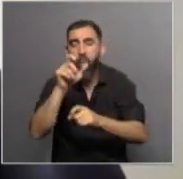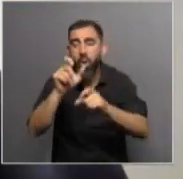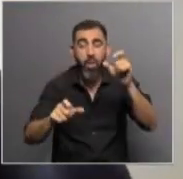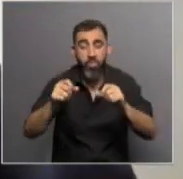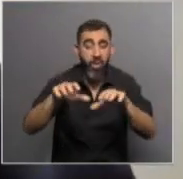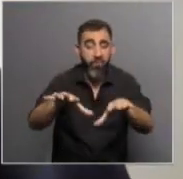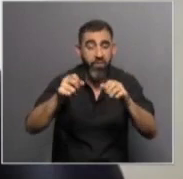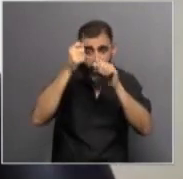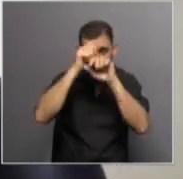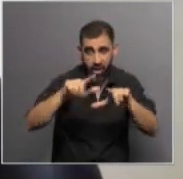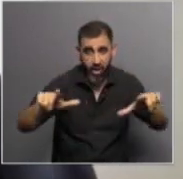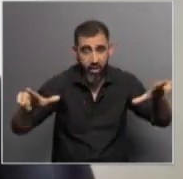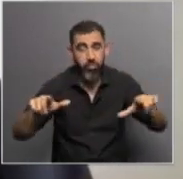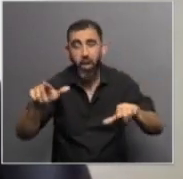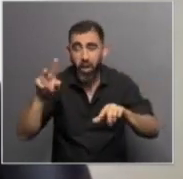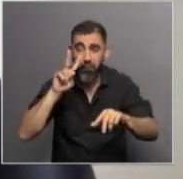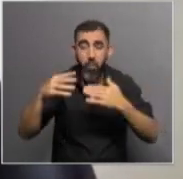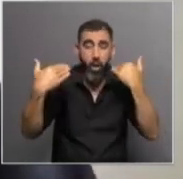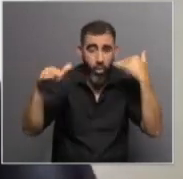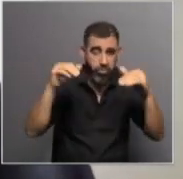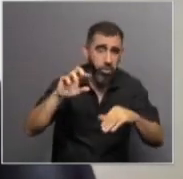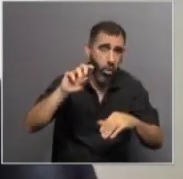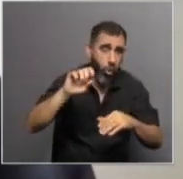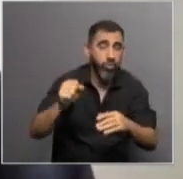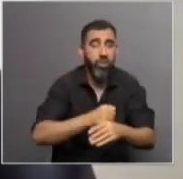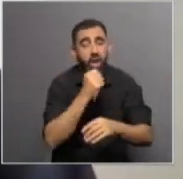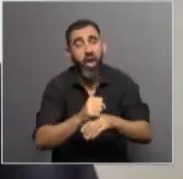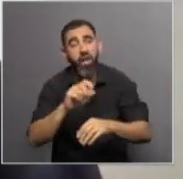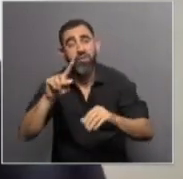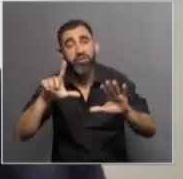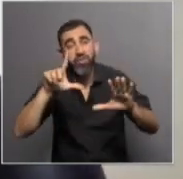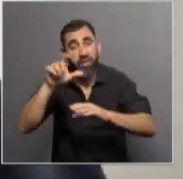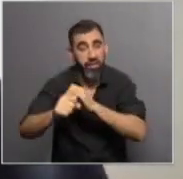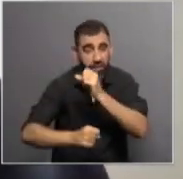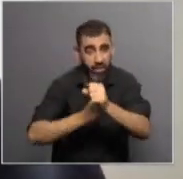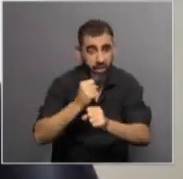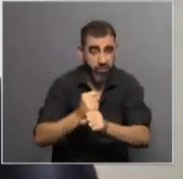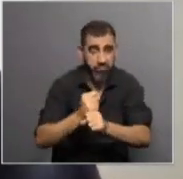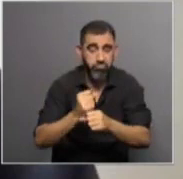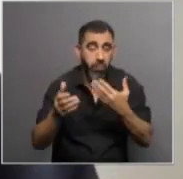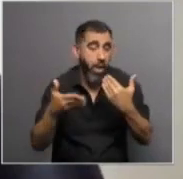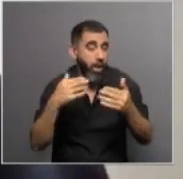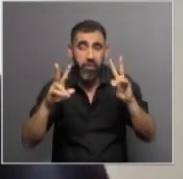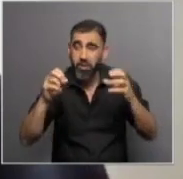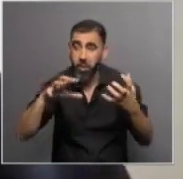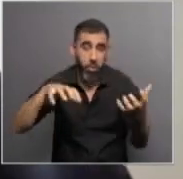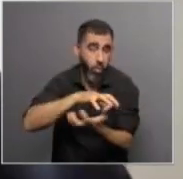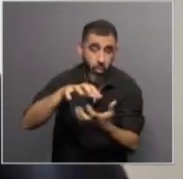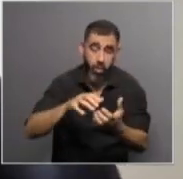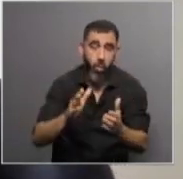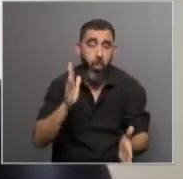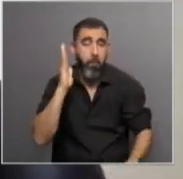vida rural. Acá ves adolescentes de 12 a 17 años, algunos de los cuales hablan de temas tan complejos como la